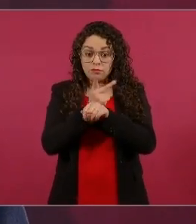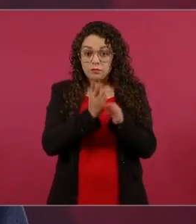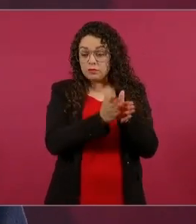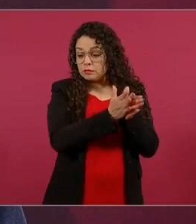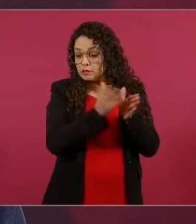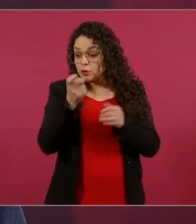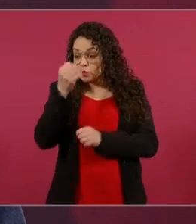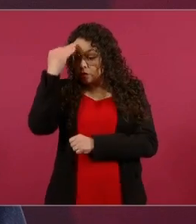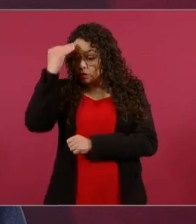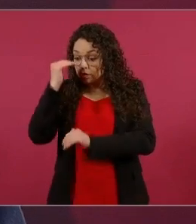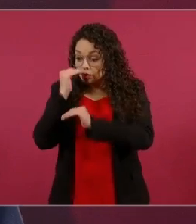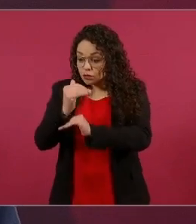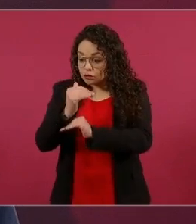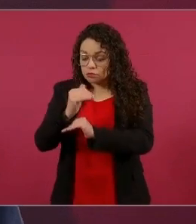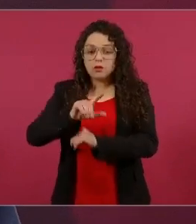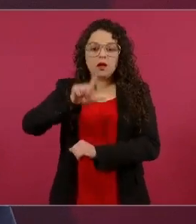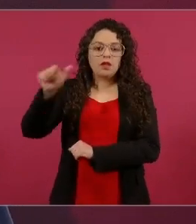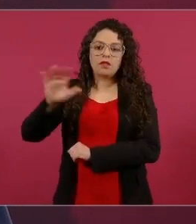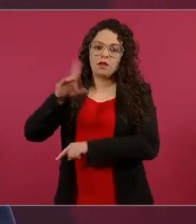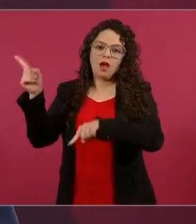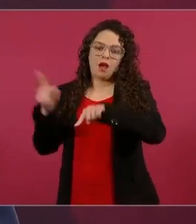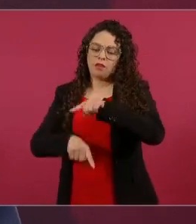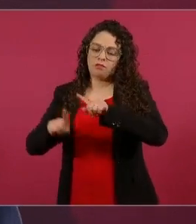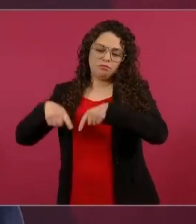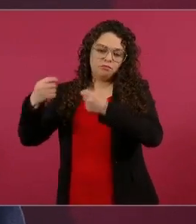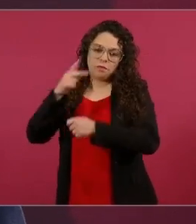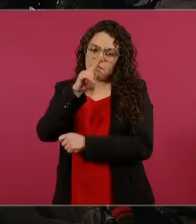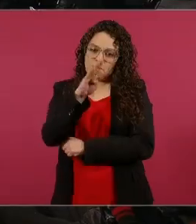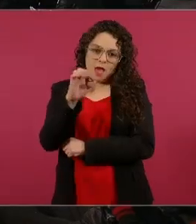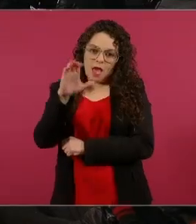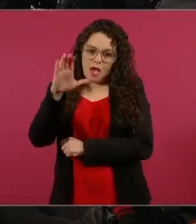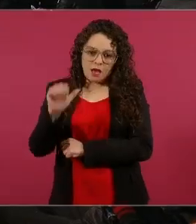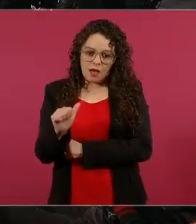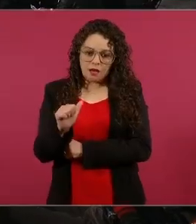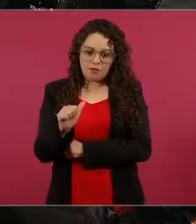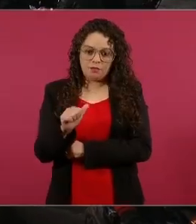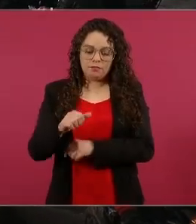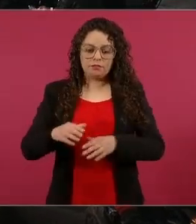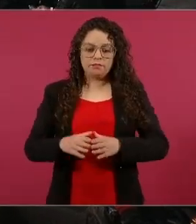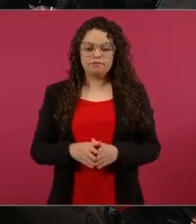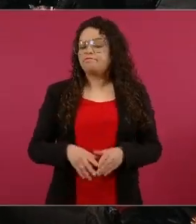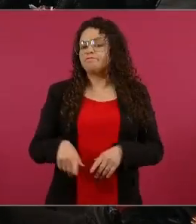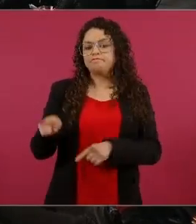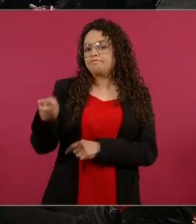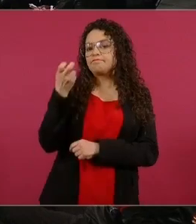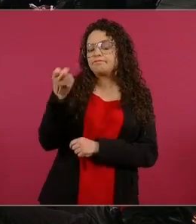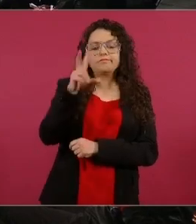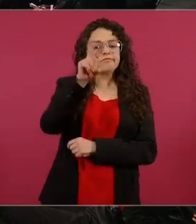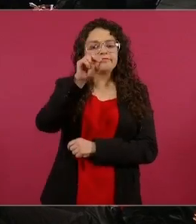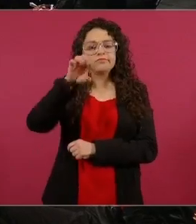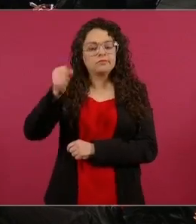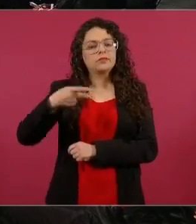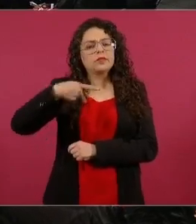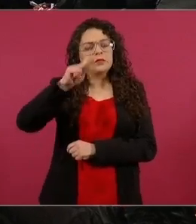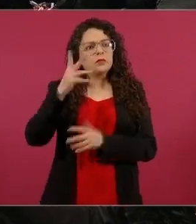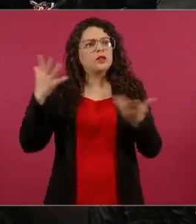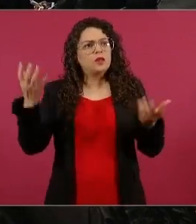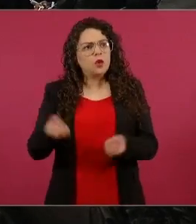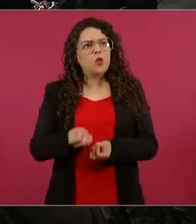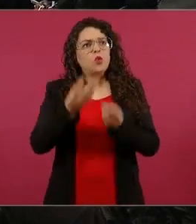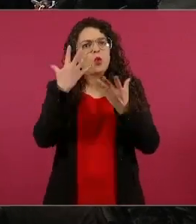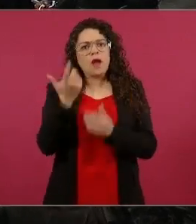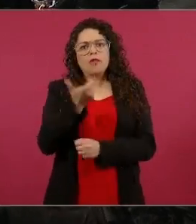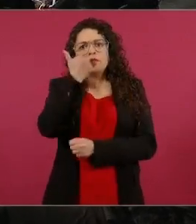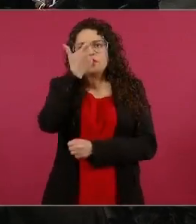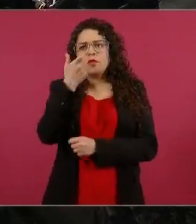beca eso es lo que conforma la universalidad por eso necesitaríamos no es el caso Pero entonces Cuántos recursos se queda sin cobrar de